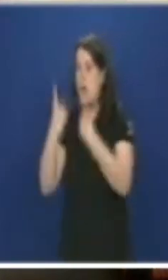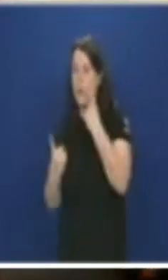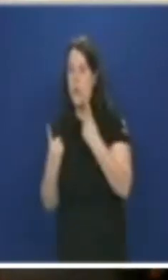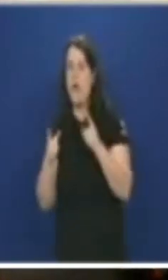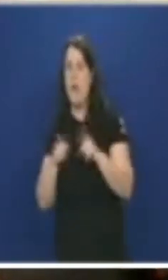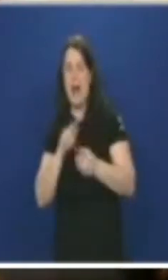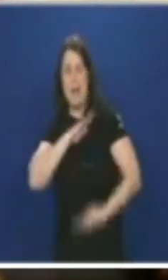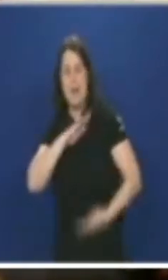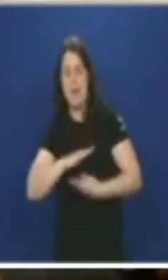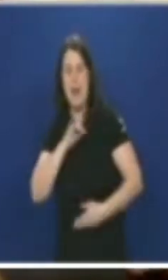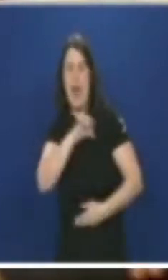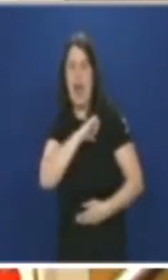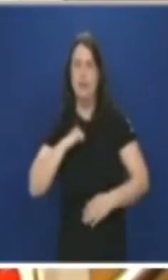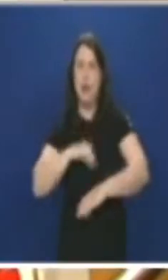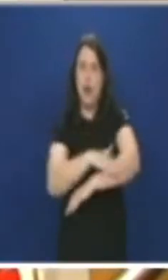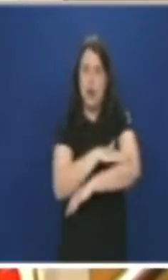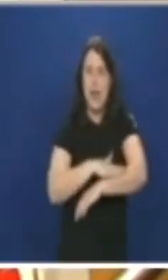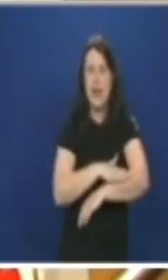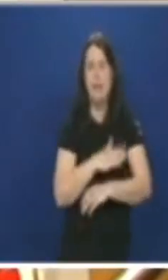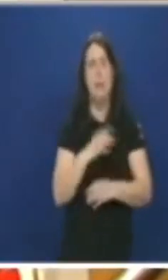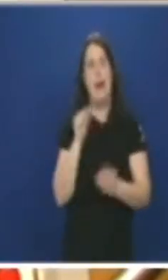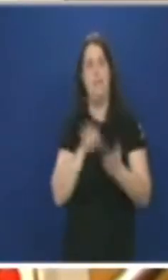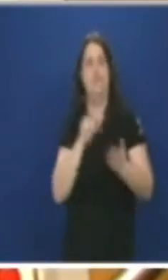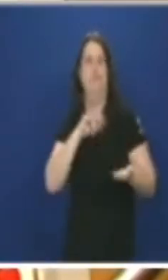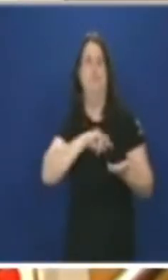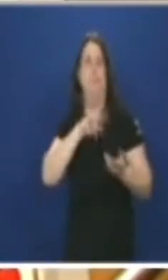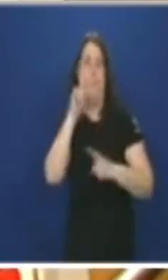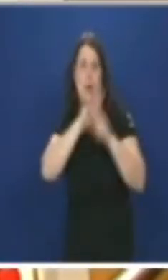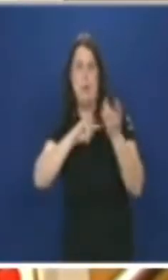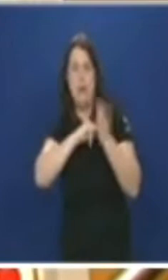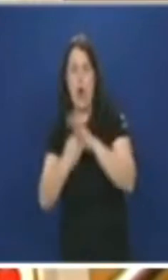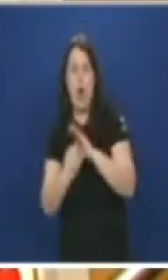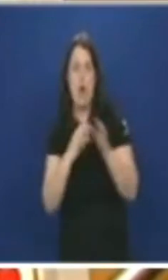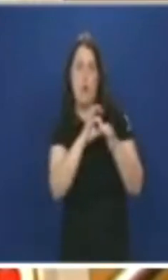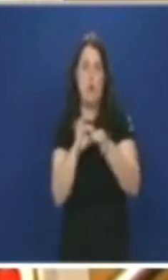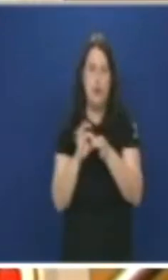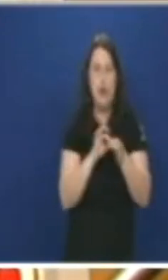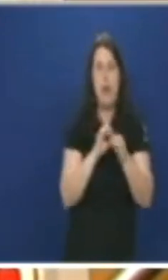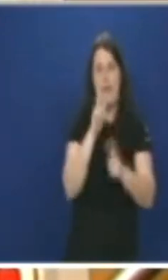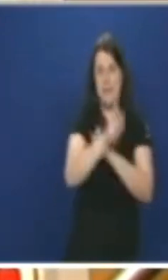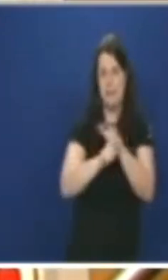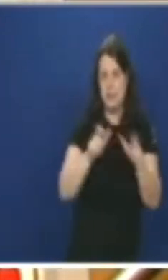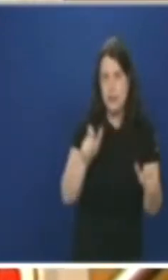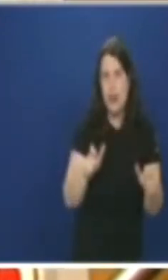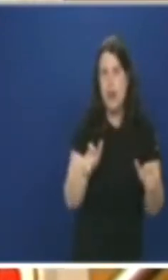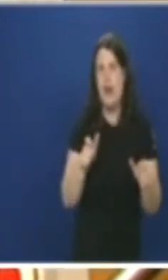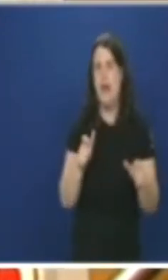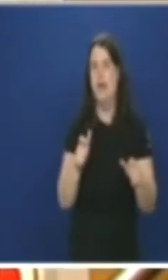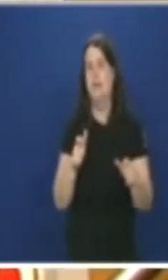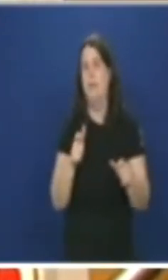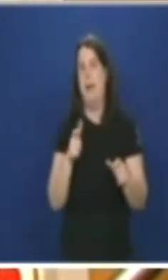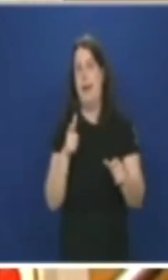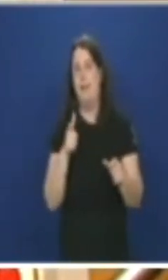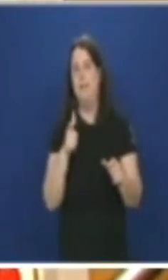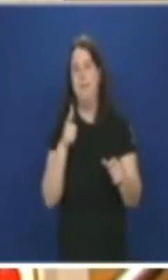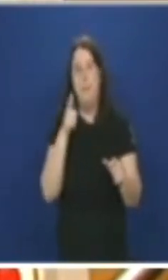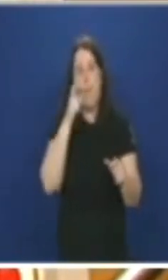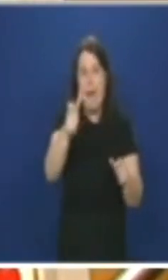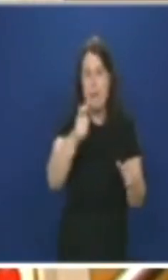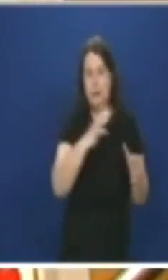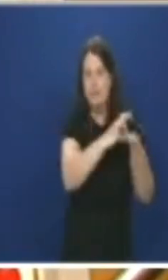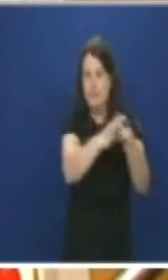autogoberno para resolver problemas reais, para unir as persoas, para tender pontes con outros povos,